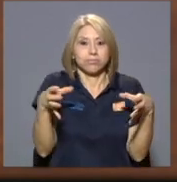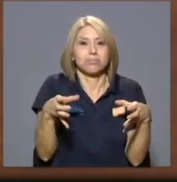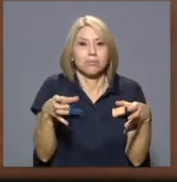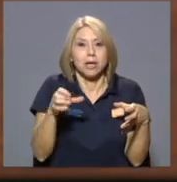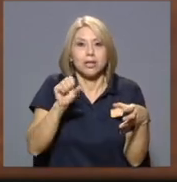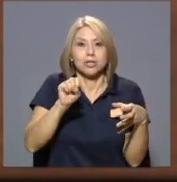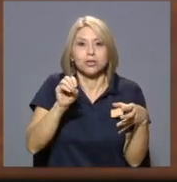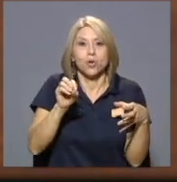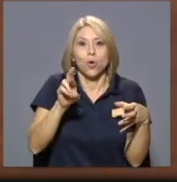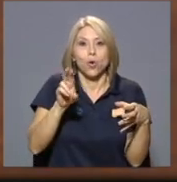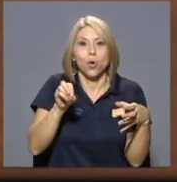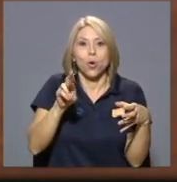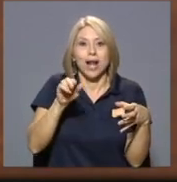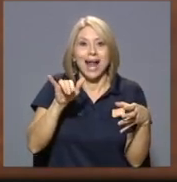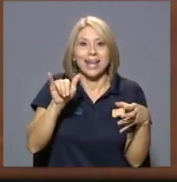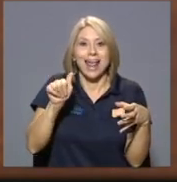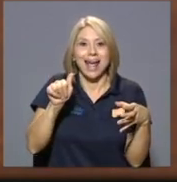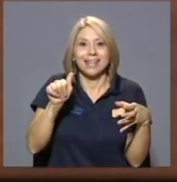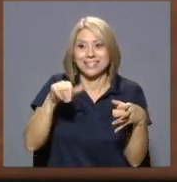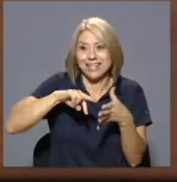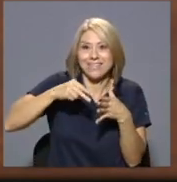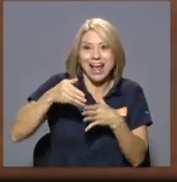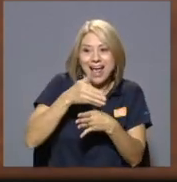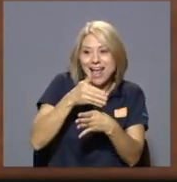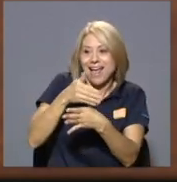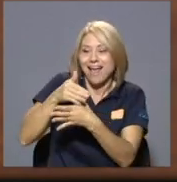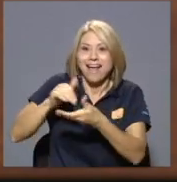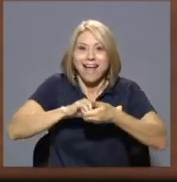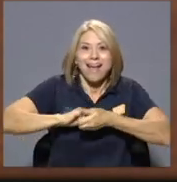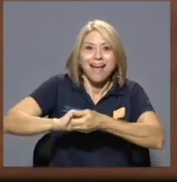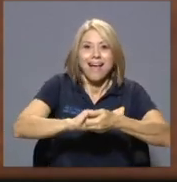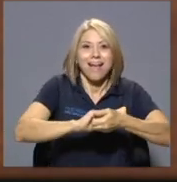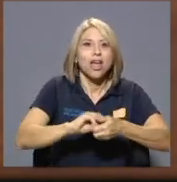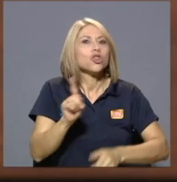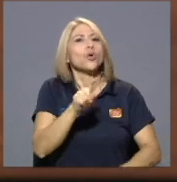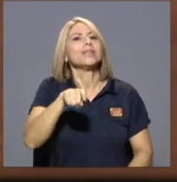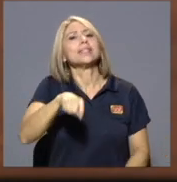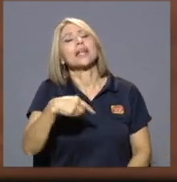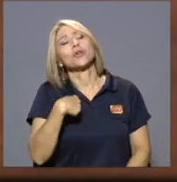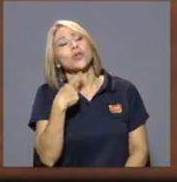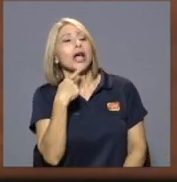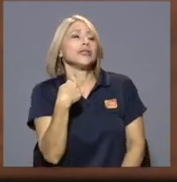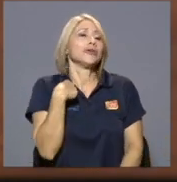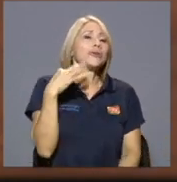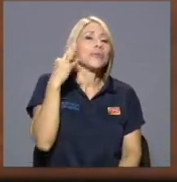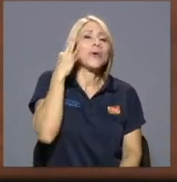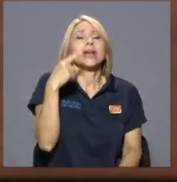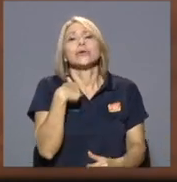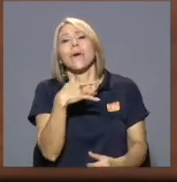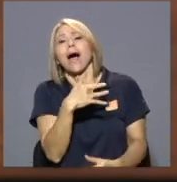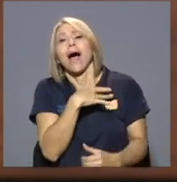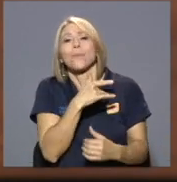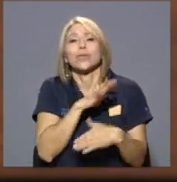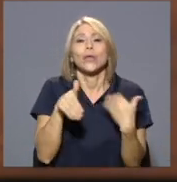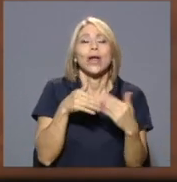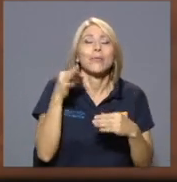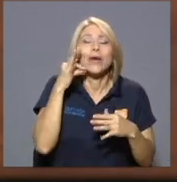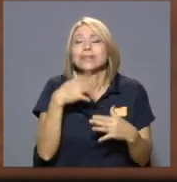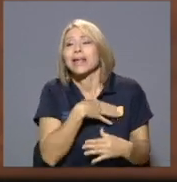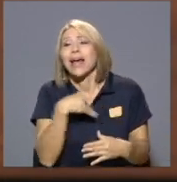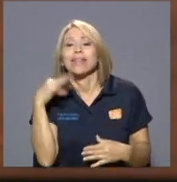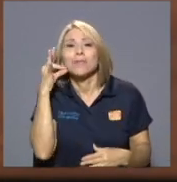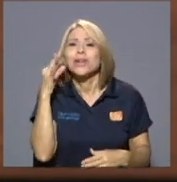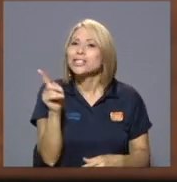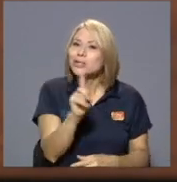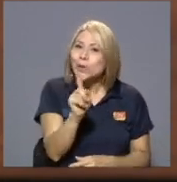mujeres, donde, a ver, no es necesario que yo diga, uy, sí, soy mujer, amo a todas las mujeres, me caen demasiado. No, o sea, es realmente